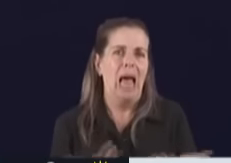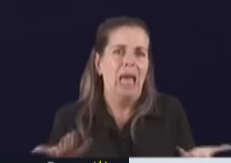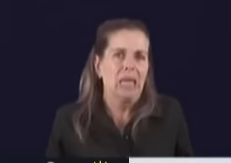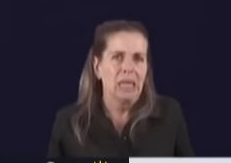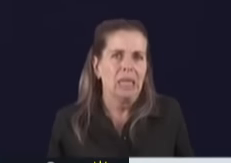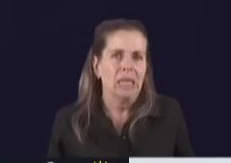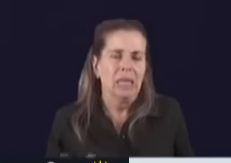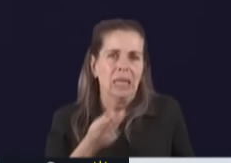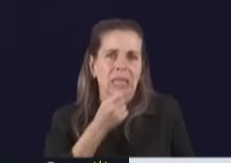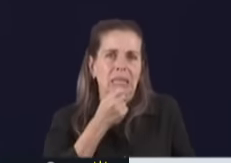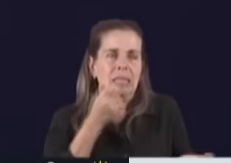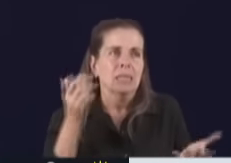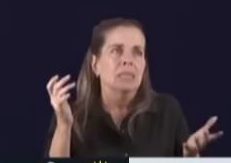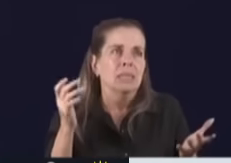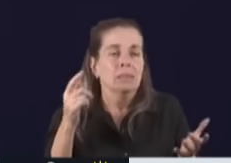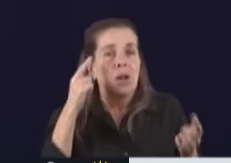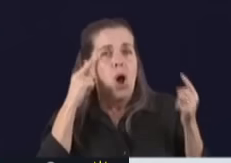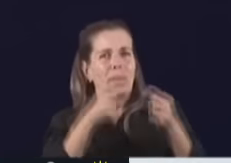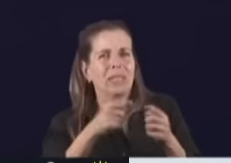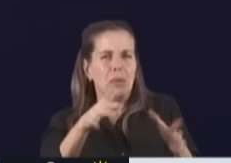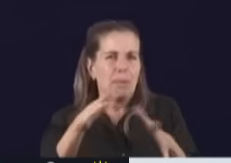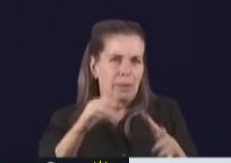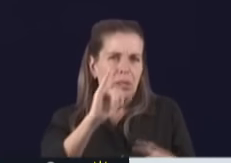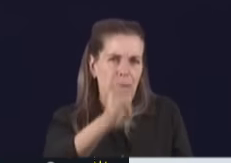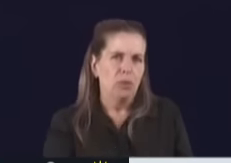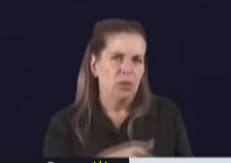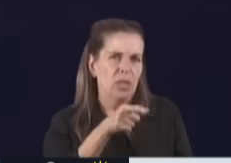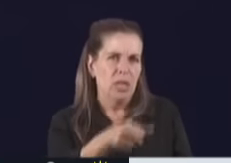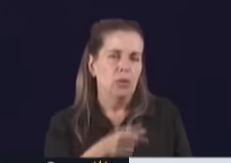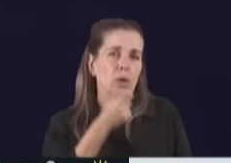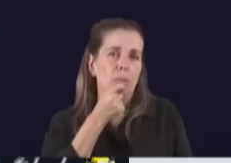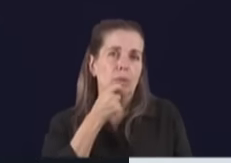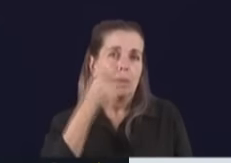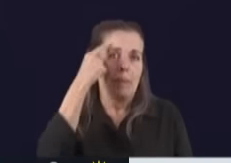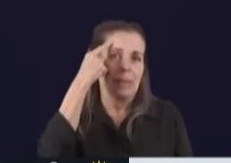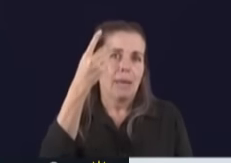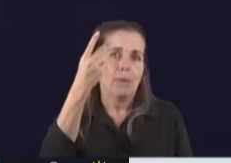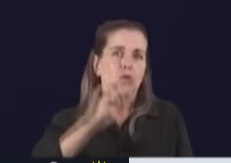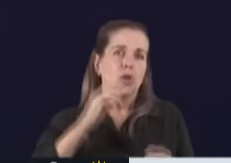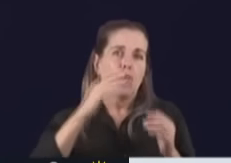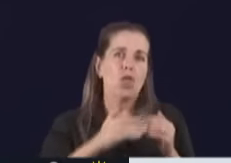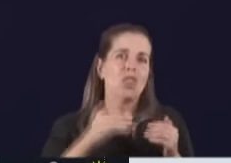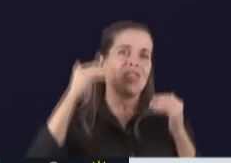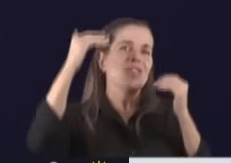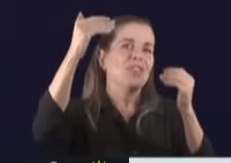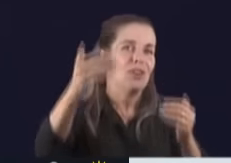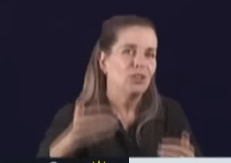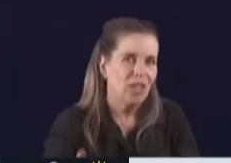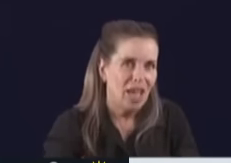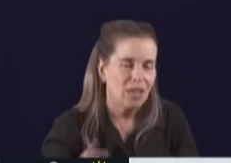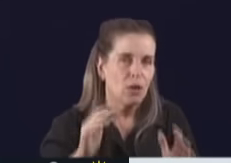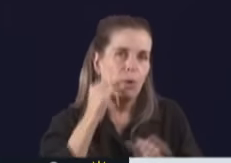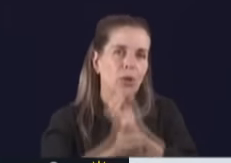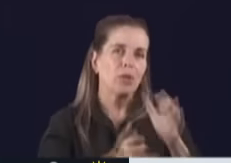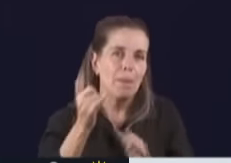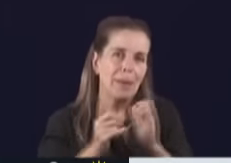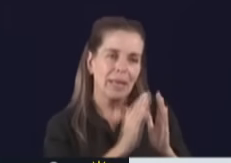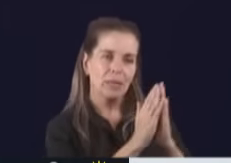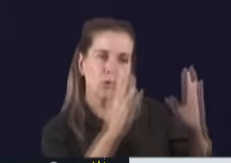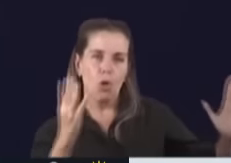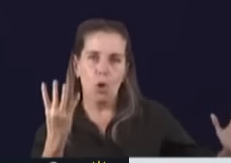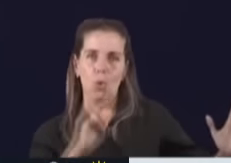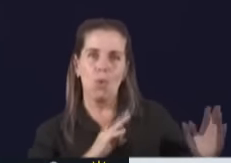seguir bajando impuestos. Pero la línea va a ser esa, cuando dentro de 2 años, cuando esté describiendo los logros de los 4 años de gobierno, vas a ver